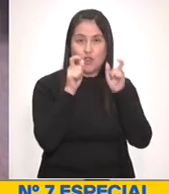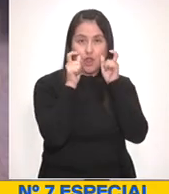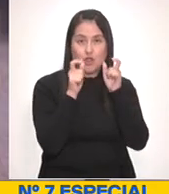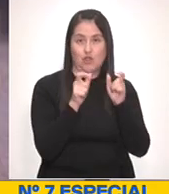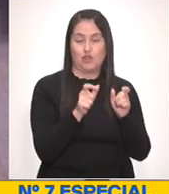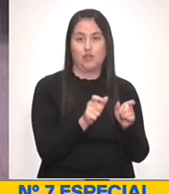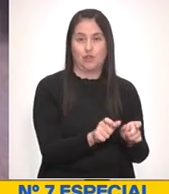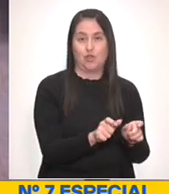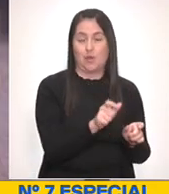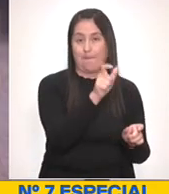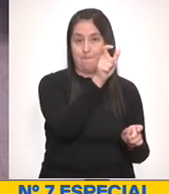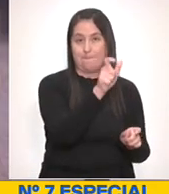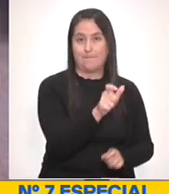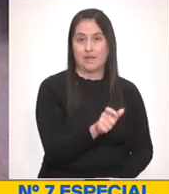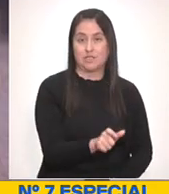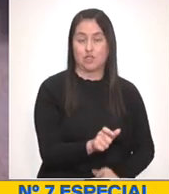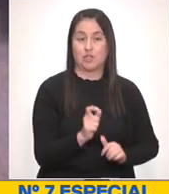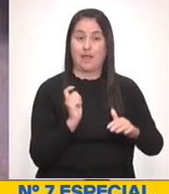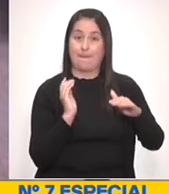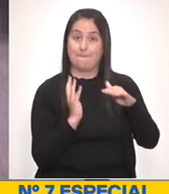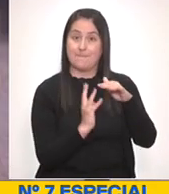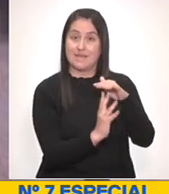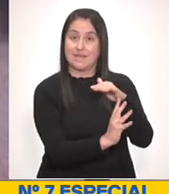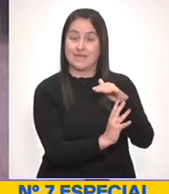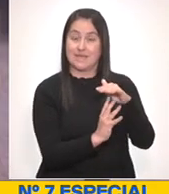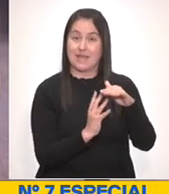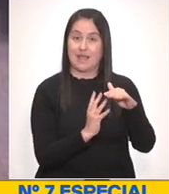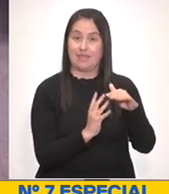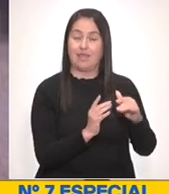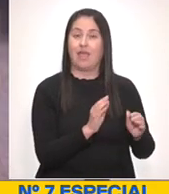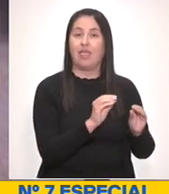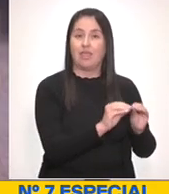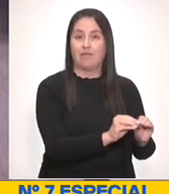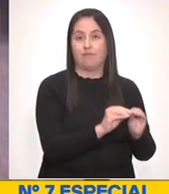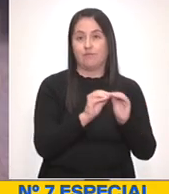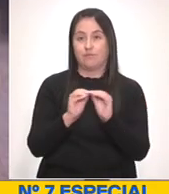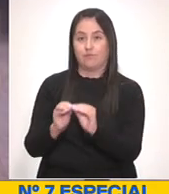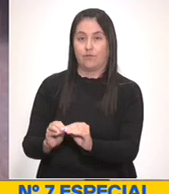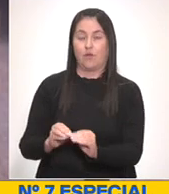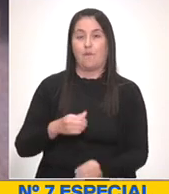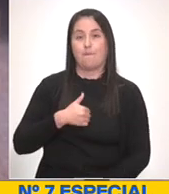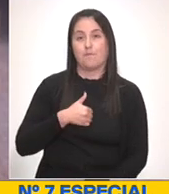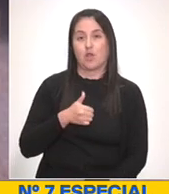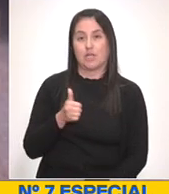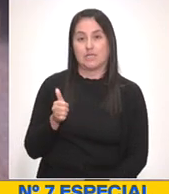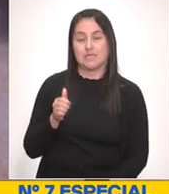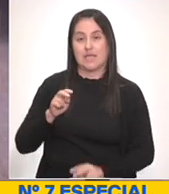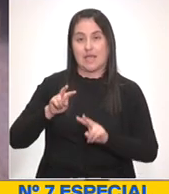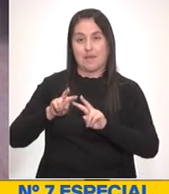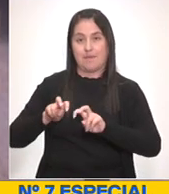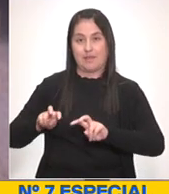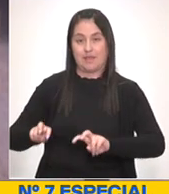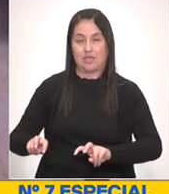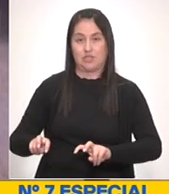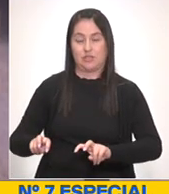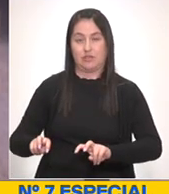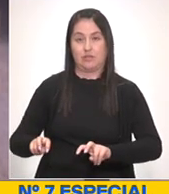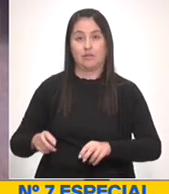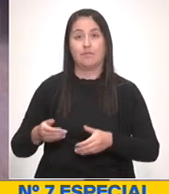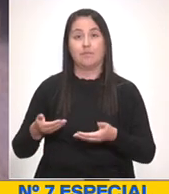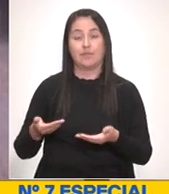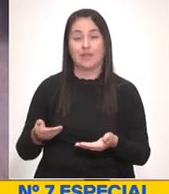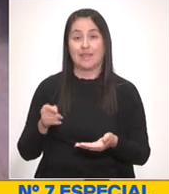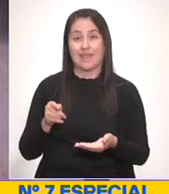una persona migrante tiene que colocarlo a disposición de la policía de investigaciones y y en ese sentido claro